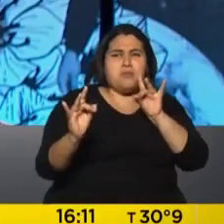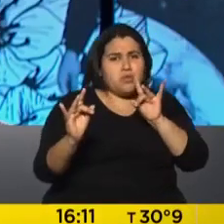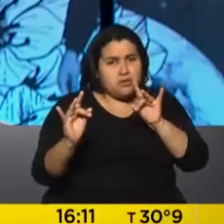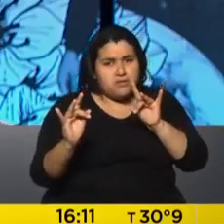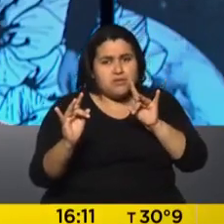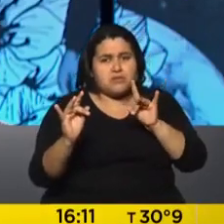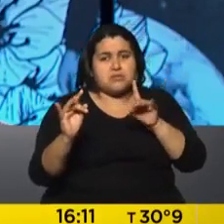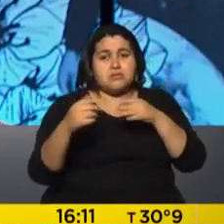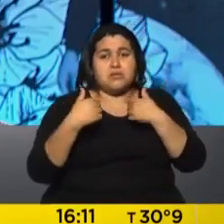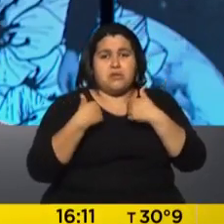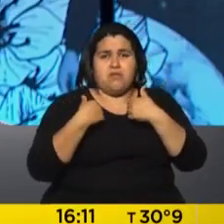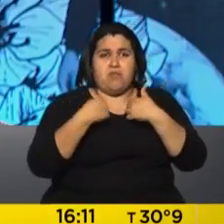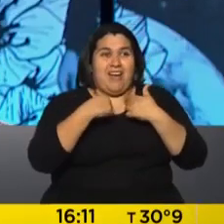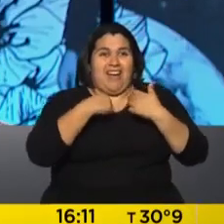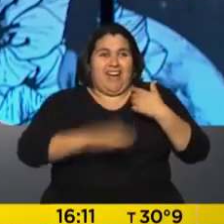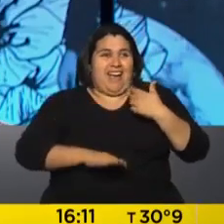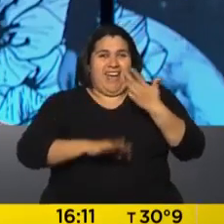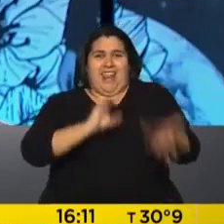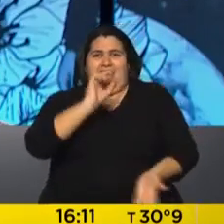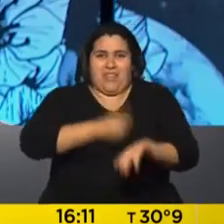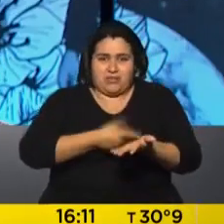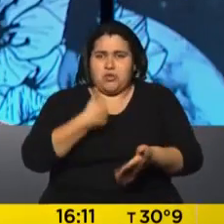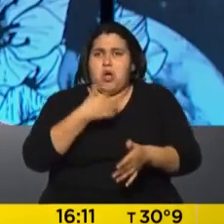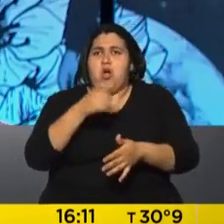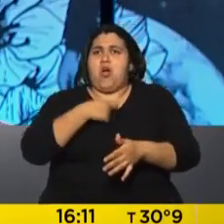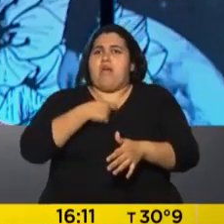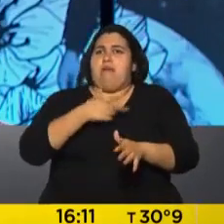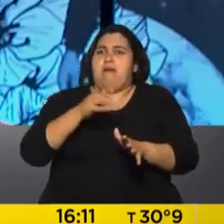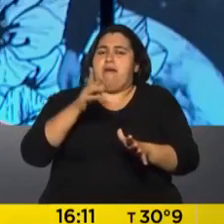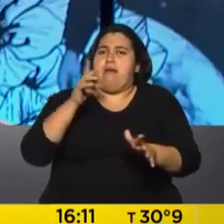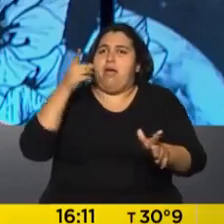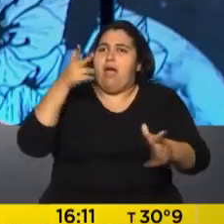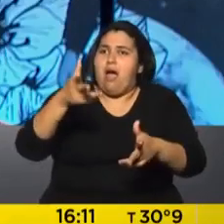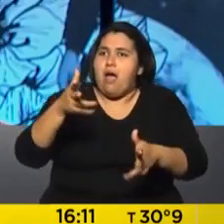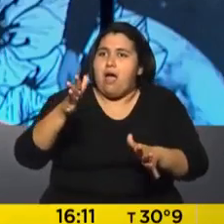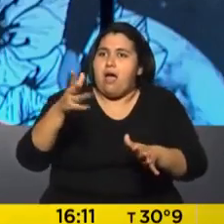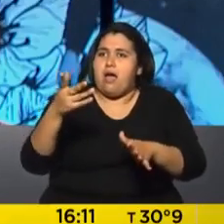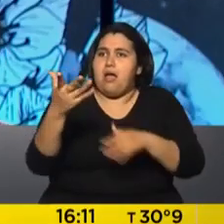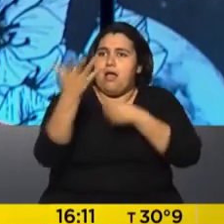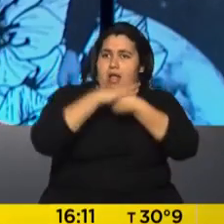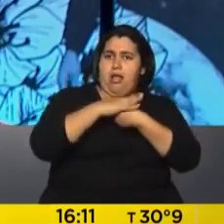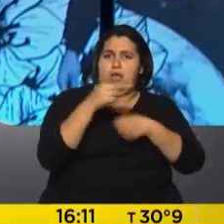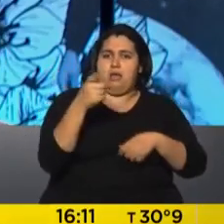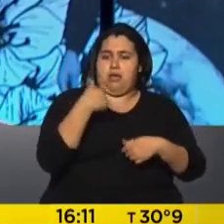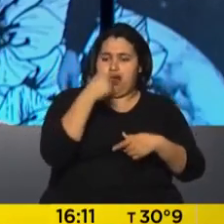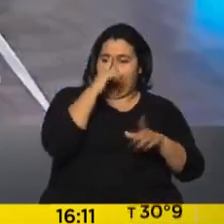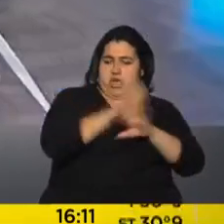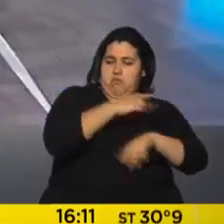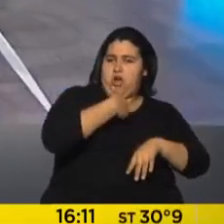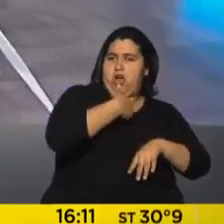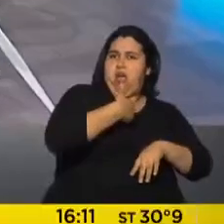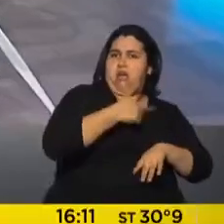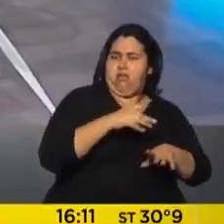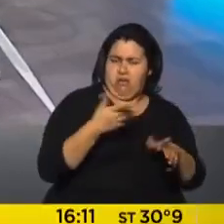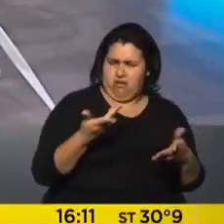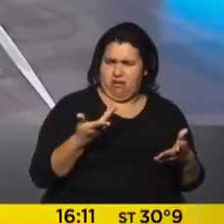vos querés decidir, cuando vos querés retrucarle algo, es nada. Es no, te estás equivocando. Acordate que yo esto, que yo esto,